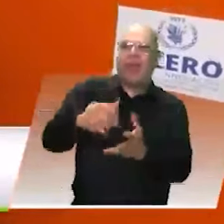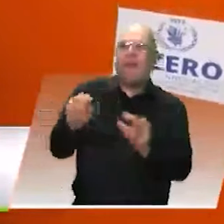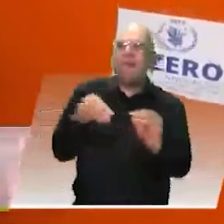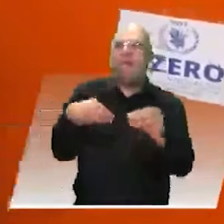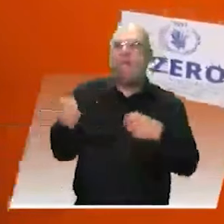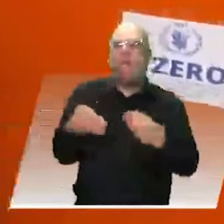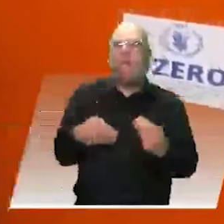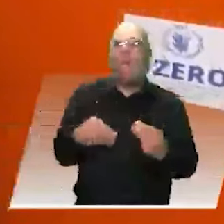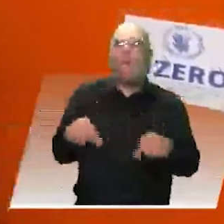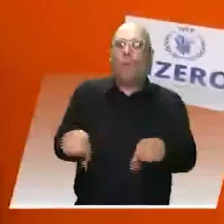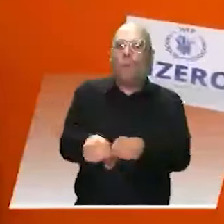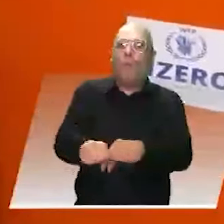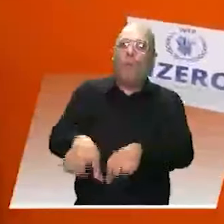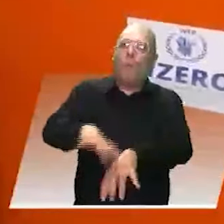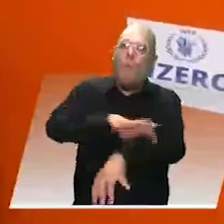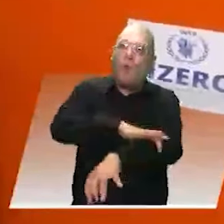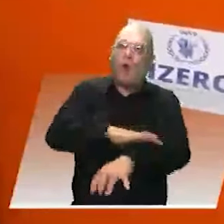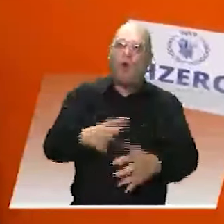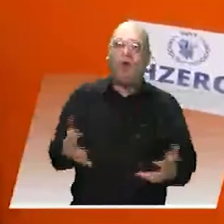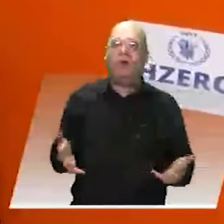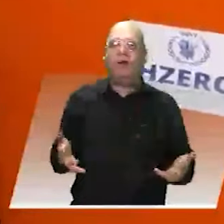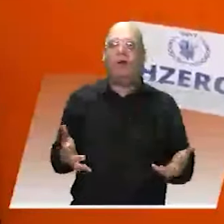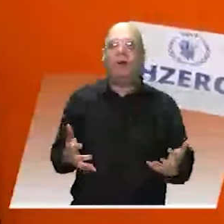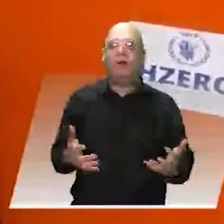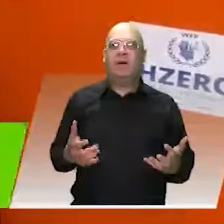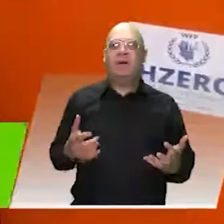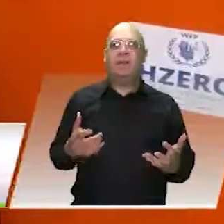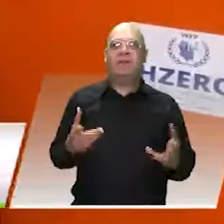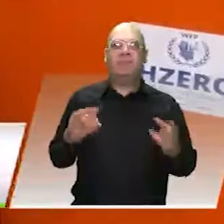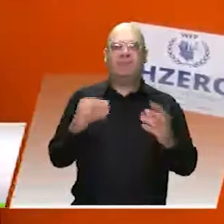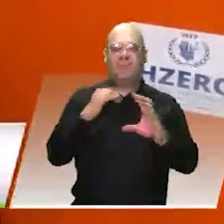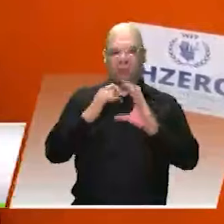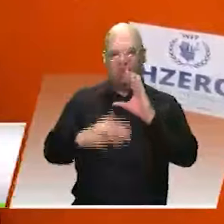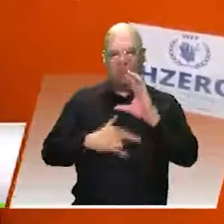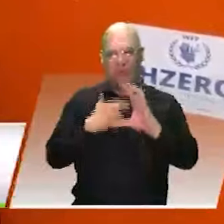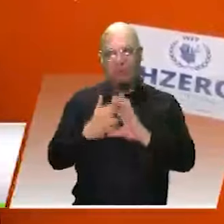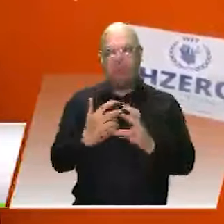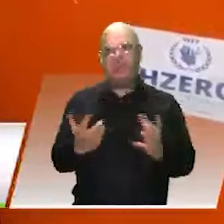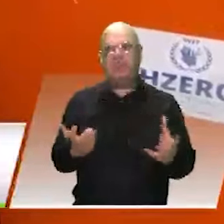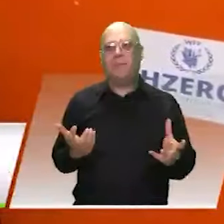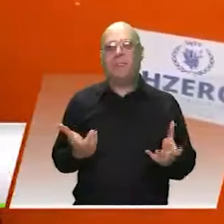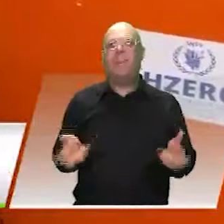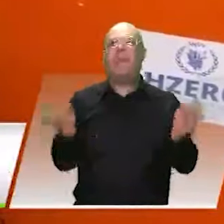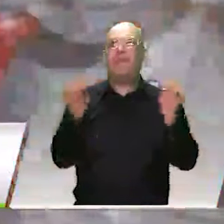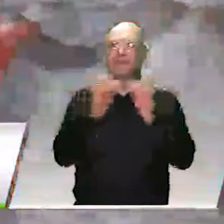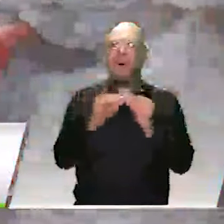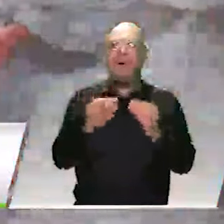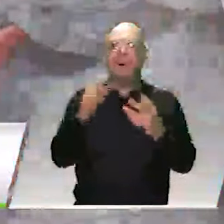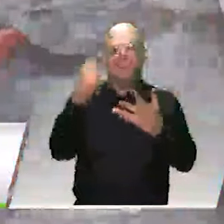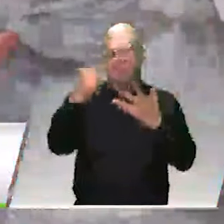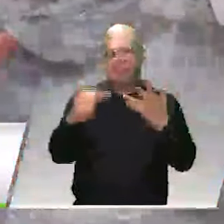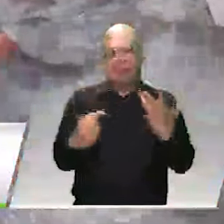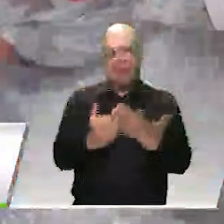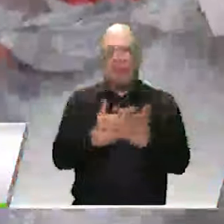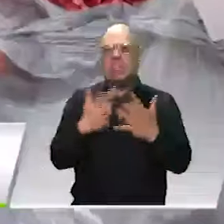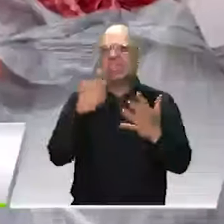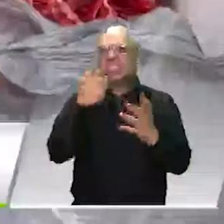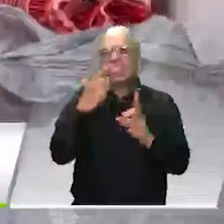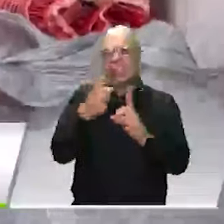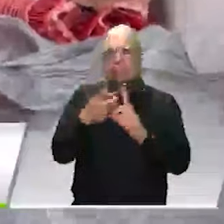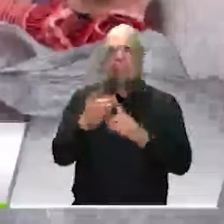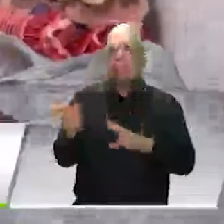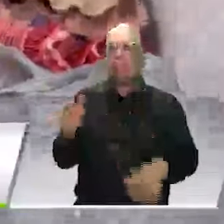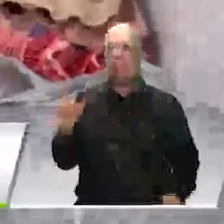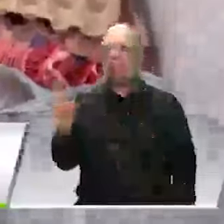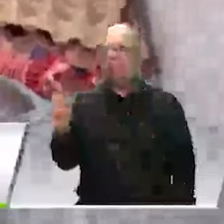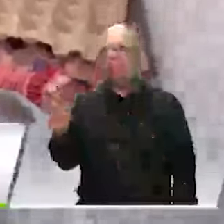caucho, todo lo que es reciclable y material así de aluminio. Así como Doña Doris y Don Carlos, son cerca